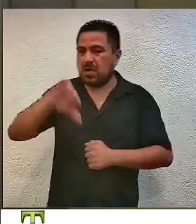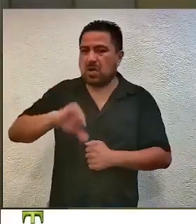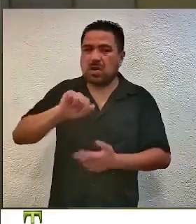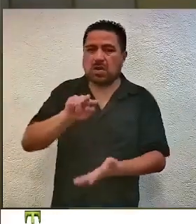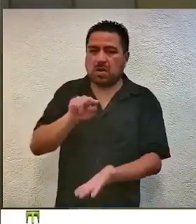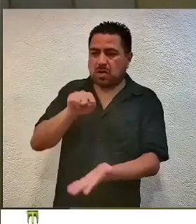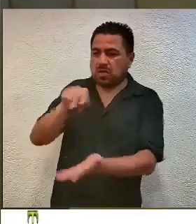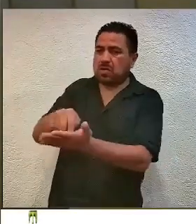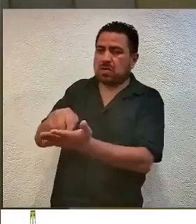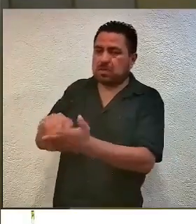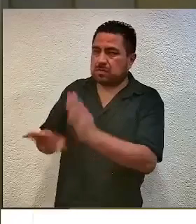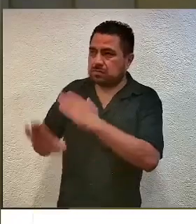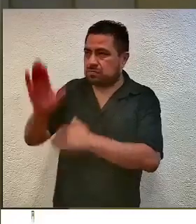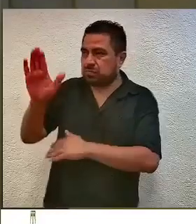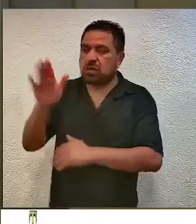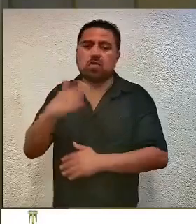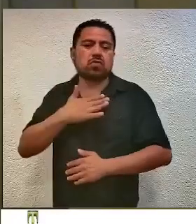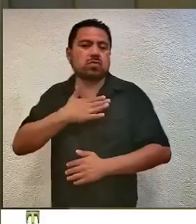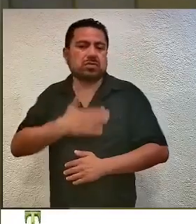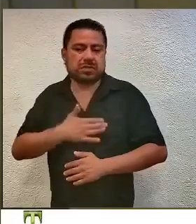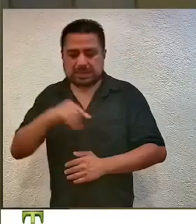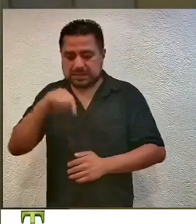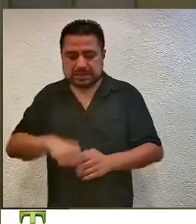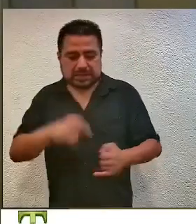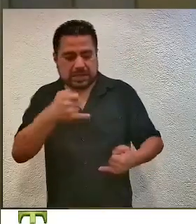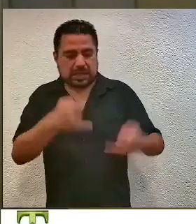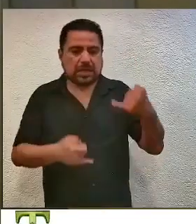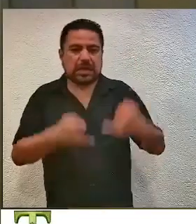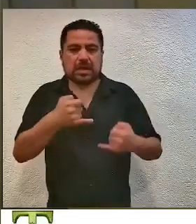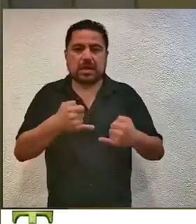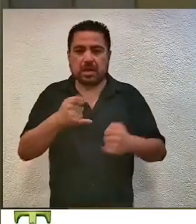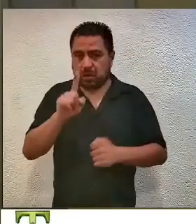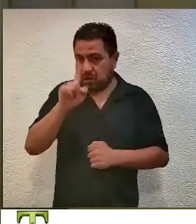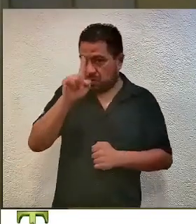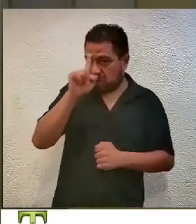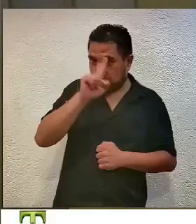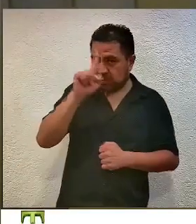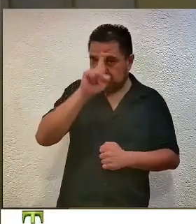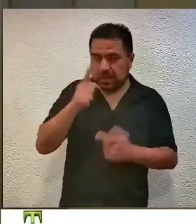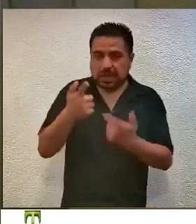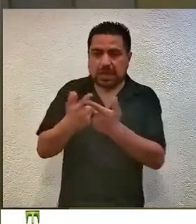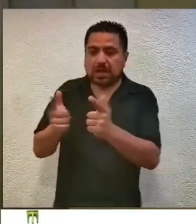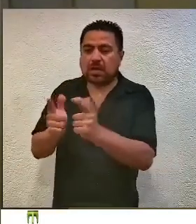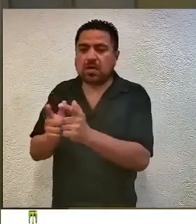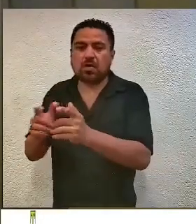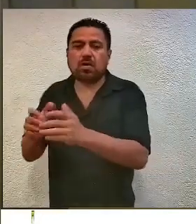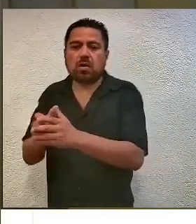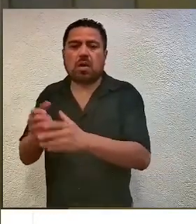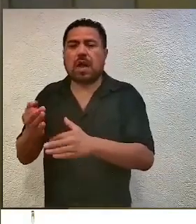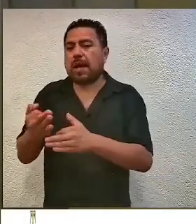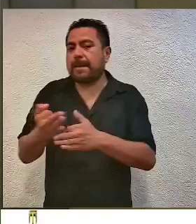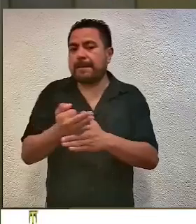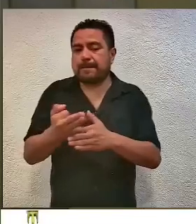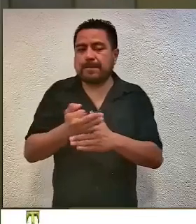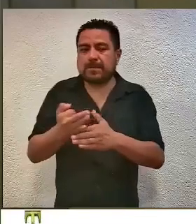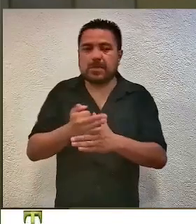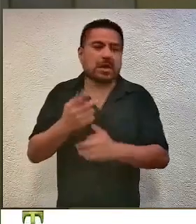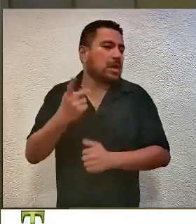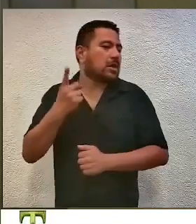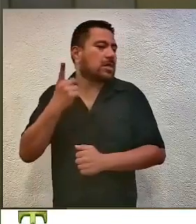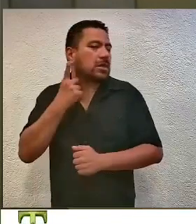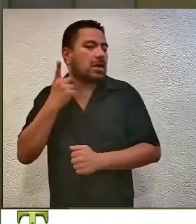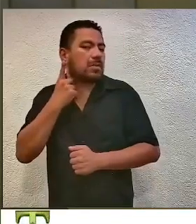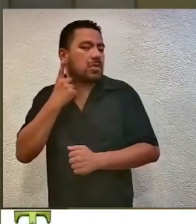a solicitar la justicia a este tribunal es consejera del partido político Morena, y el